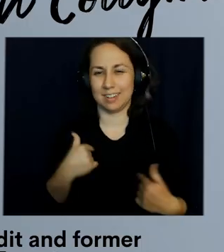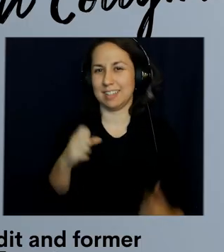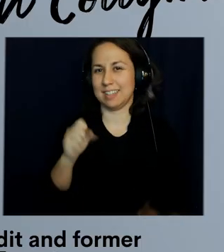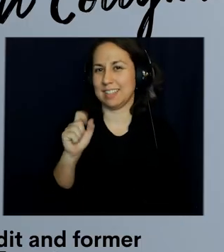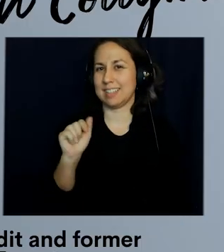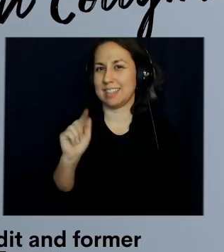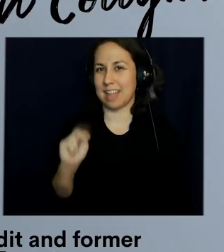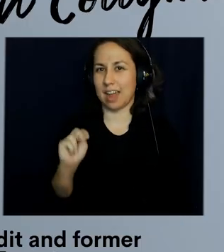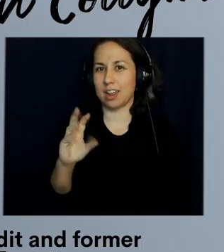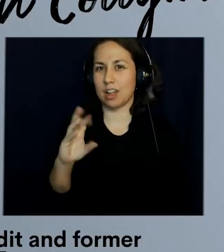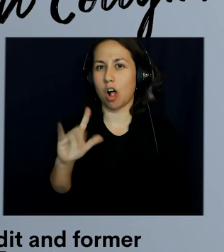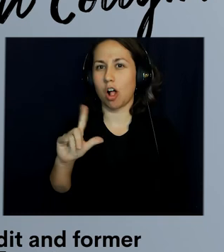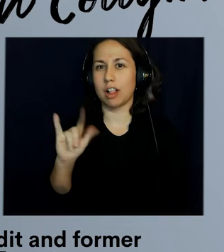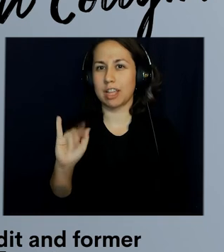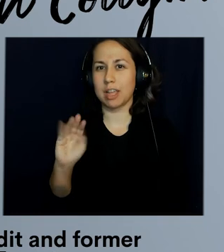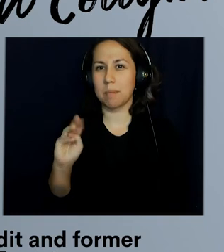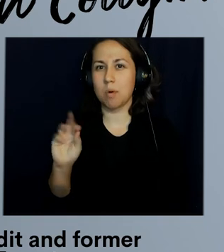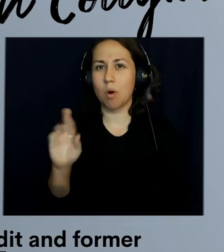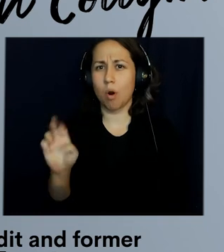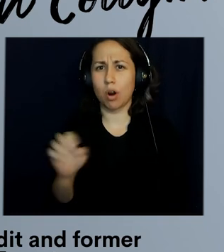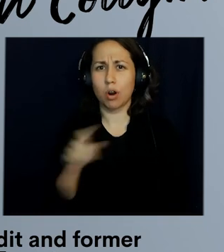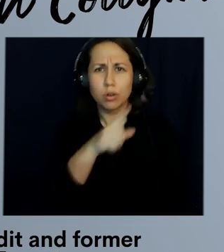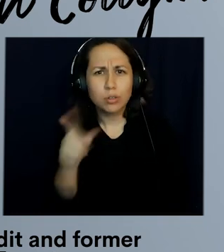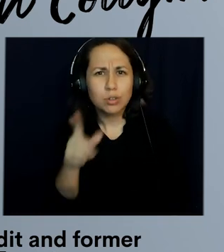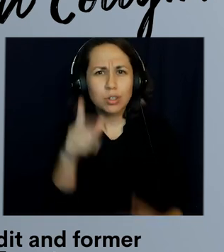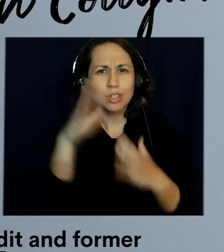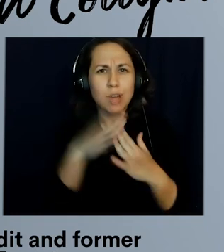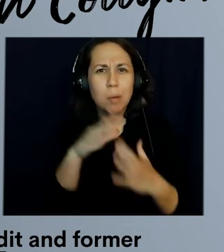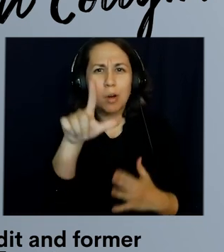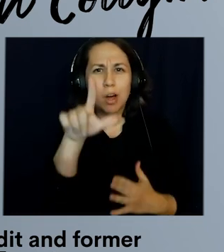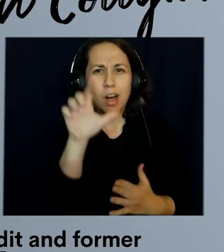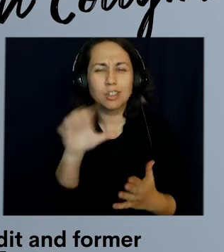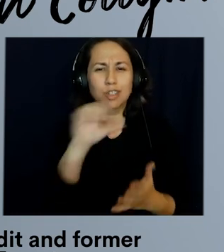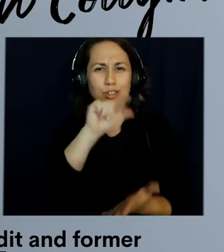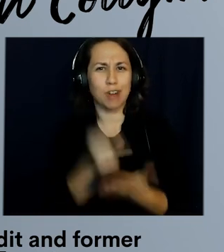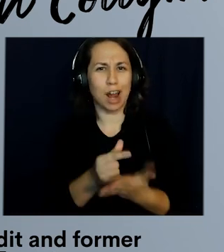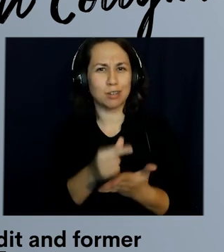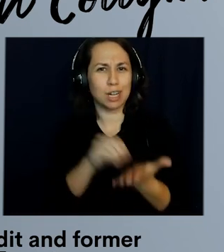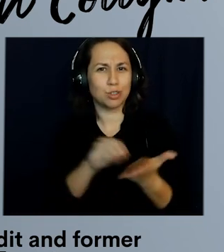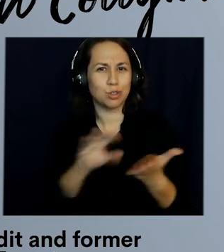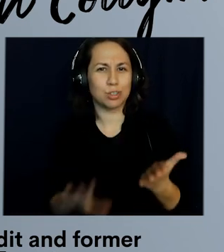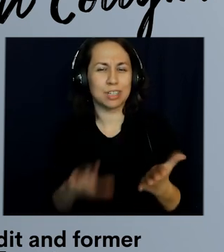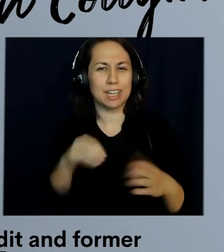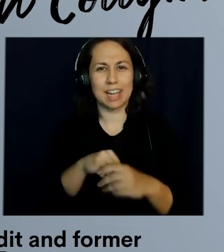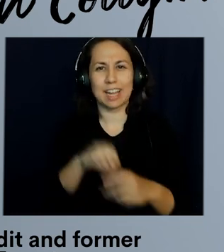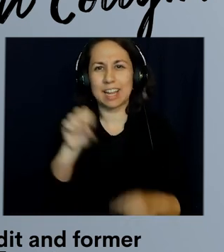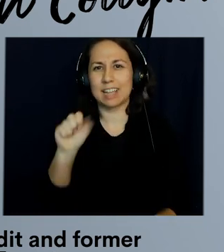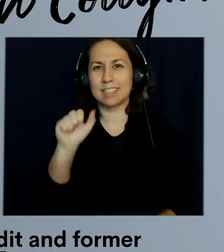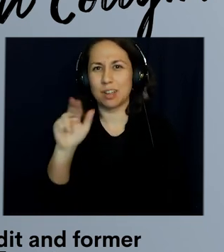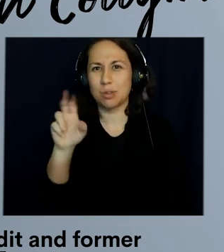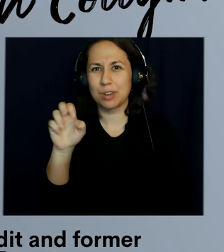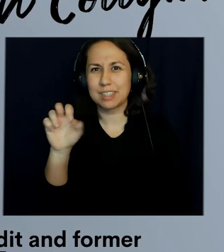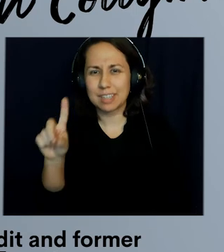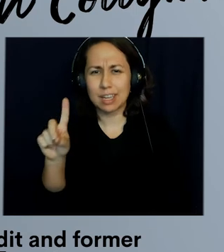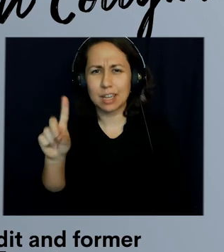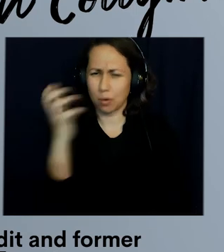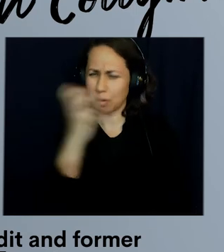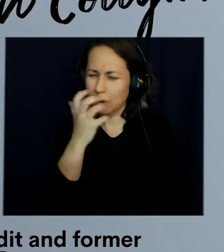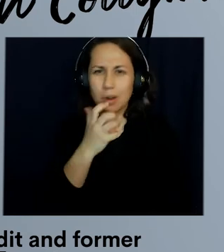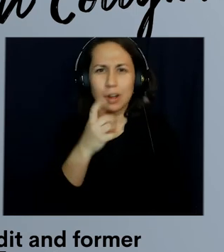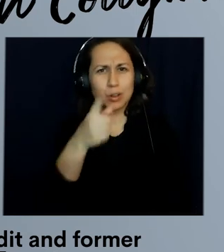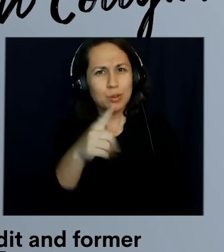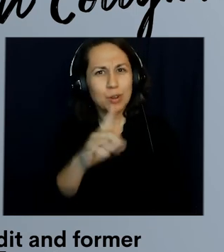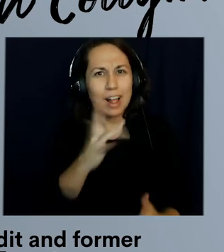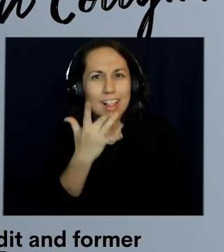California, Stan Collymore here, the top 100 graduating students in Santa Ana,